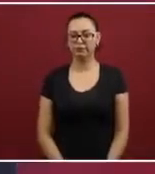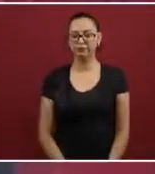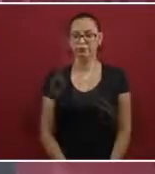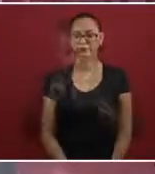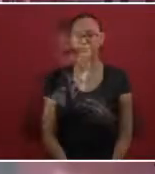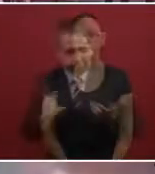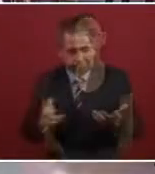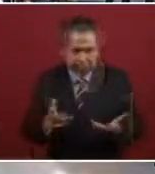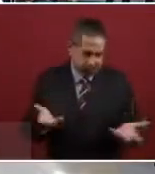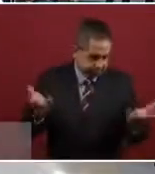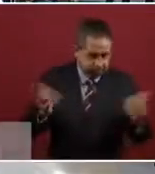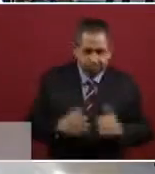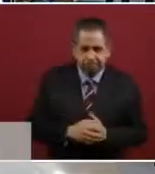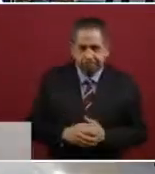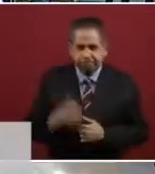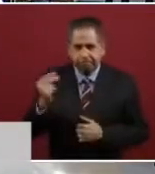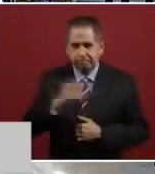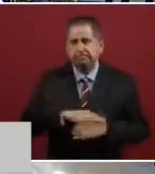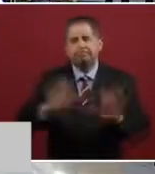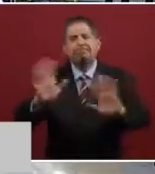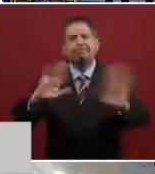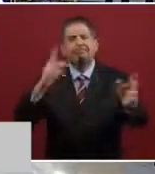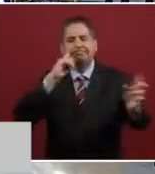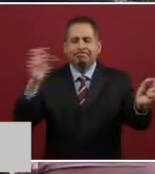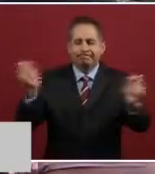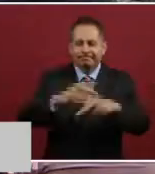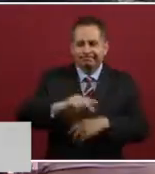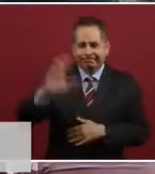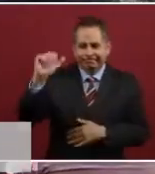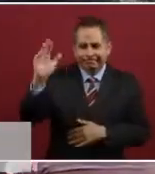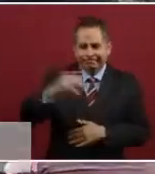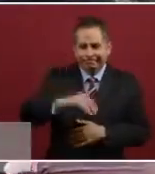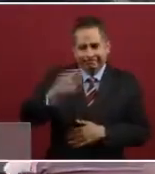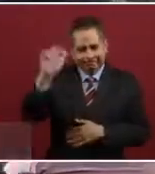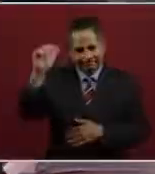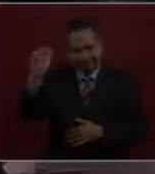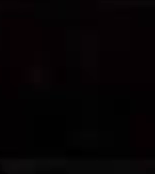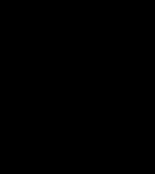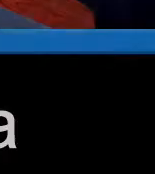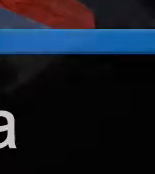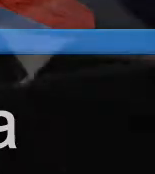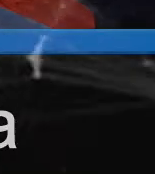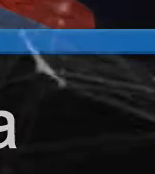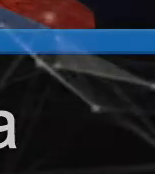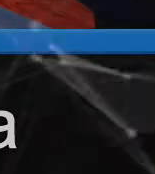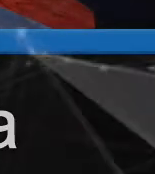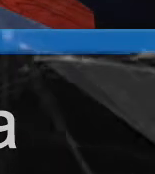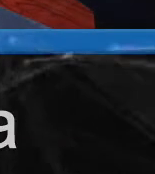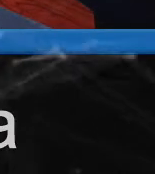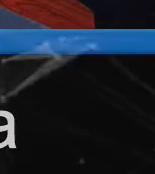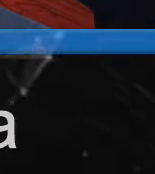patrimonial. Bueno, ahí nos vemos. Dios, adiós.